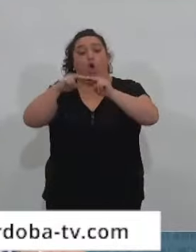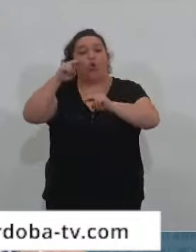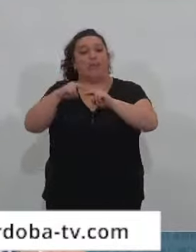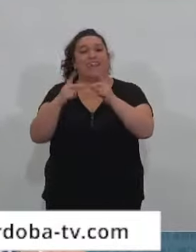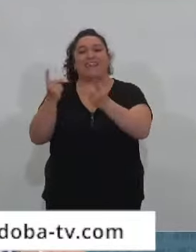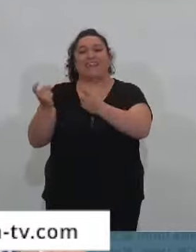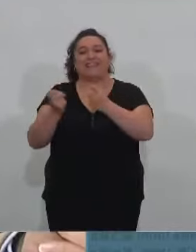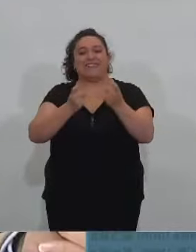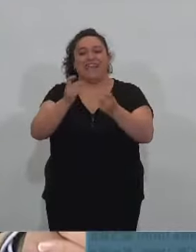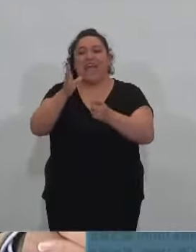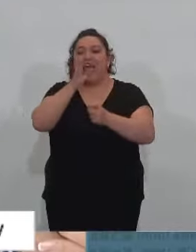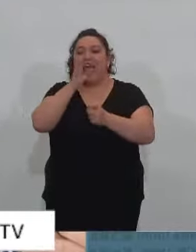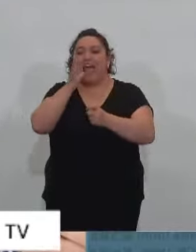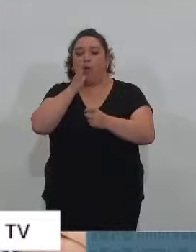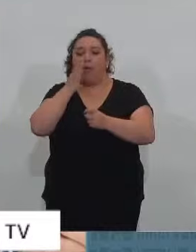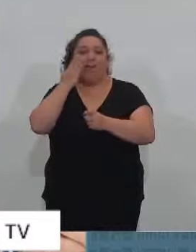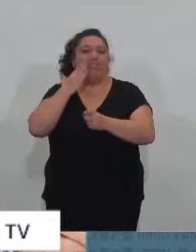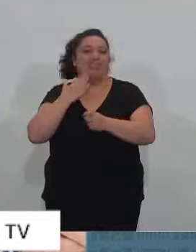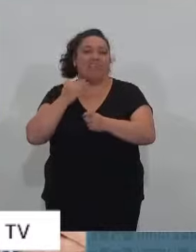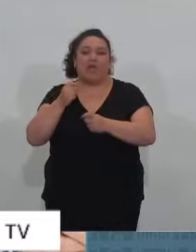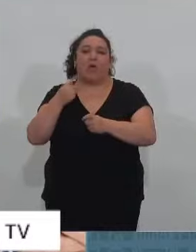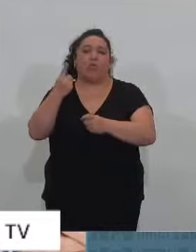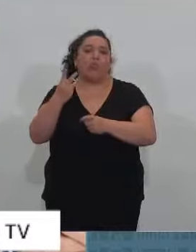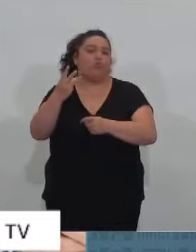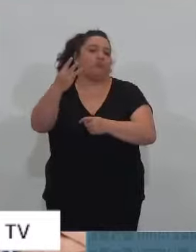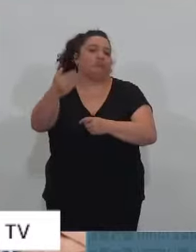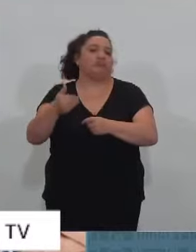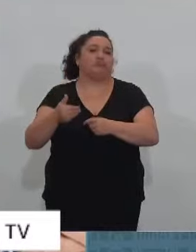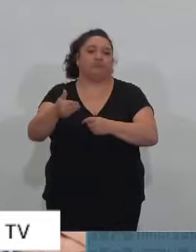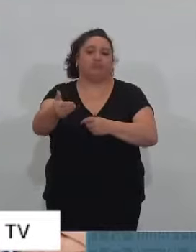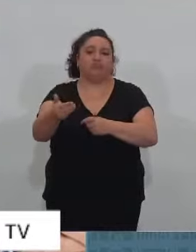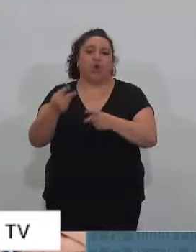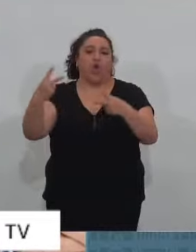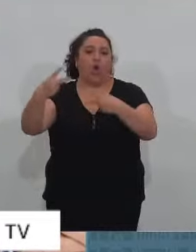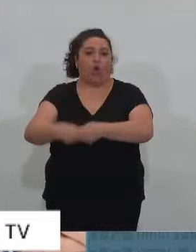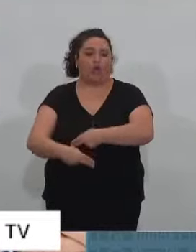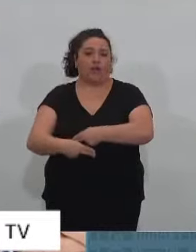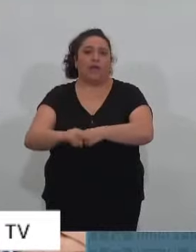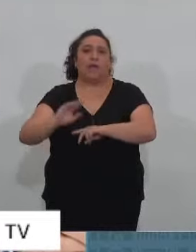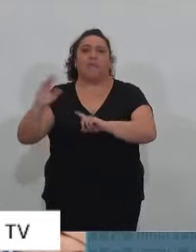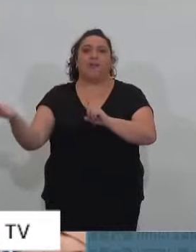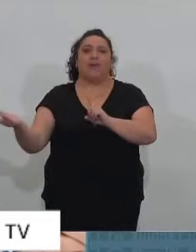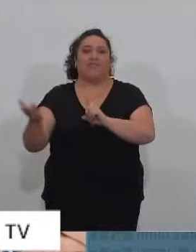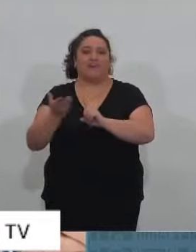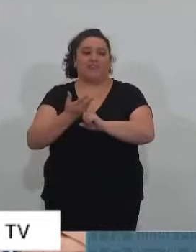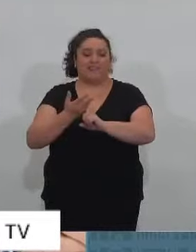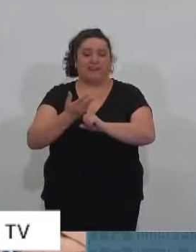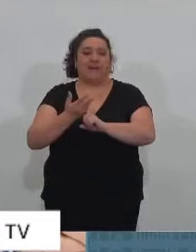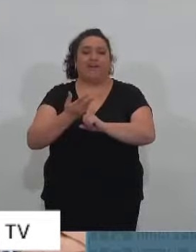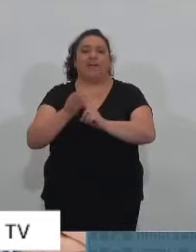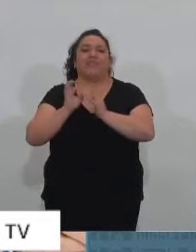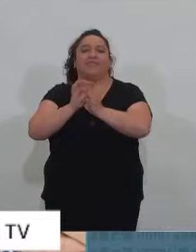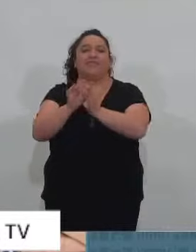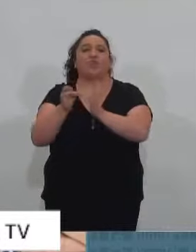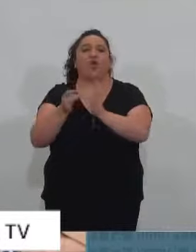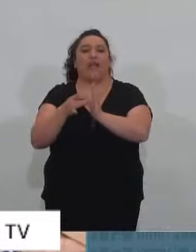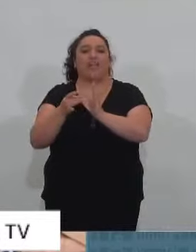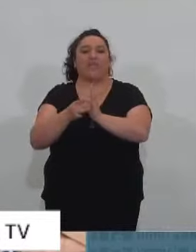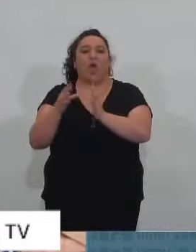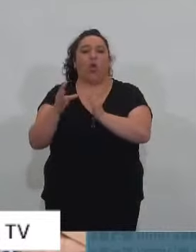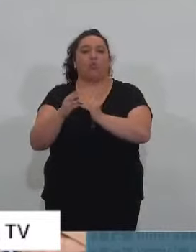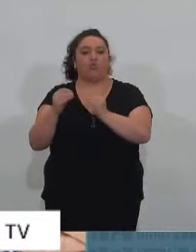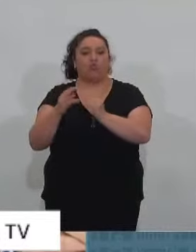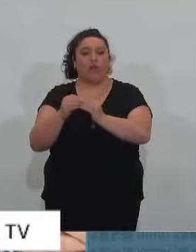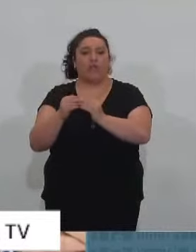Entendemos que para no afectar a la prestación de ese servicio de calidad a los usuarios que lo habían solicitado, lo mejor era interrumpir